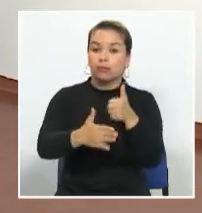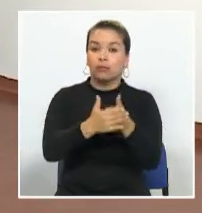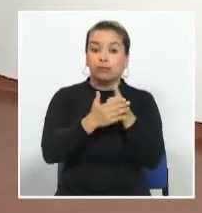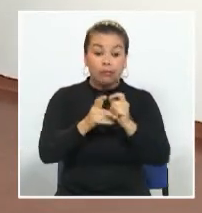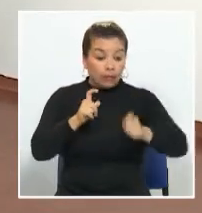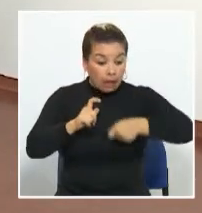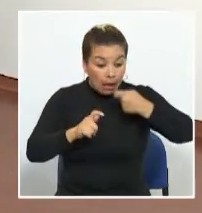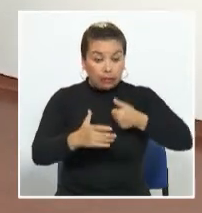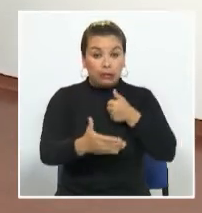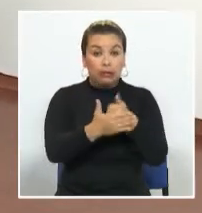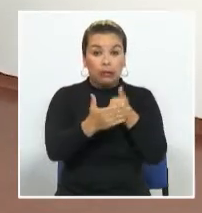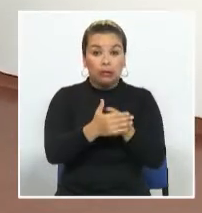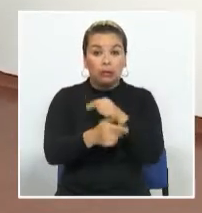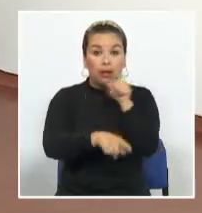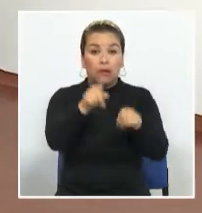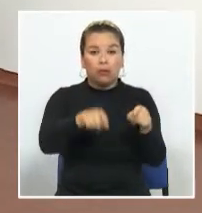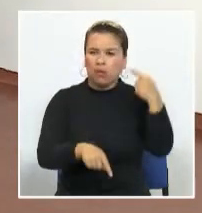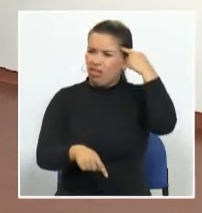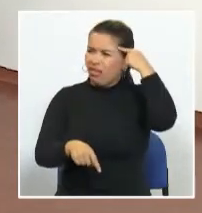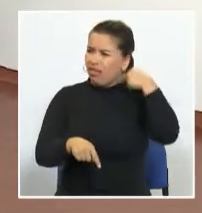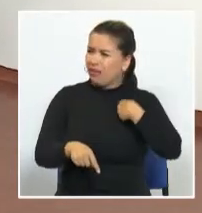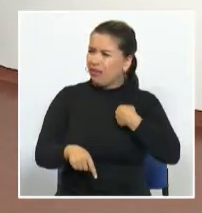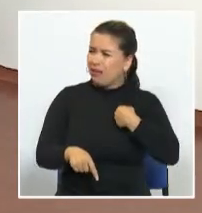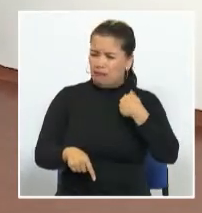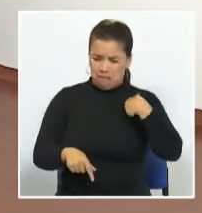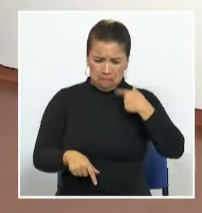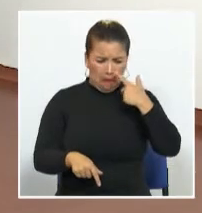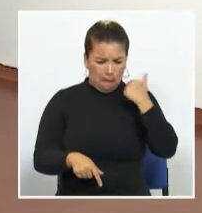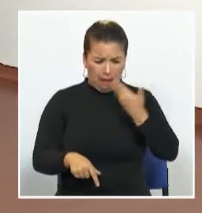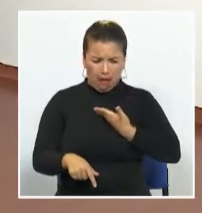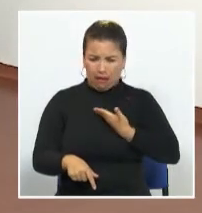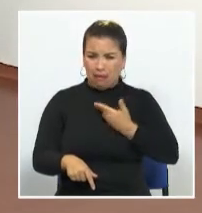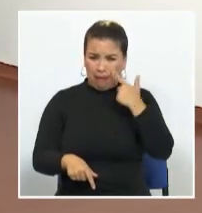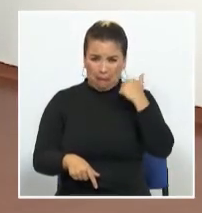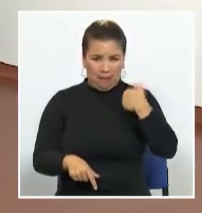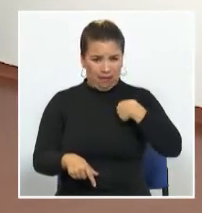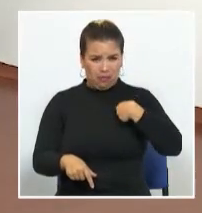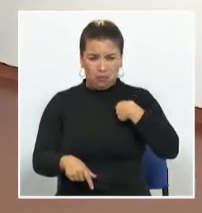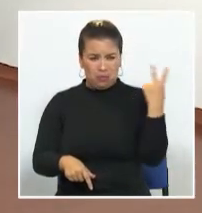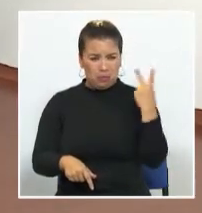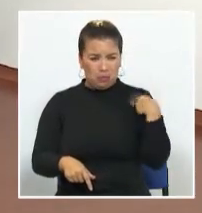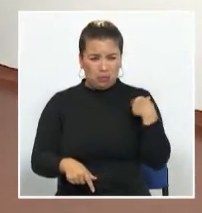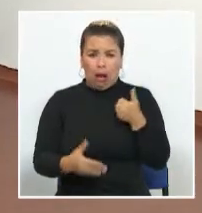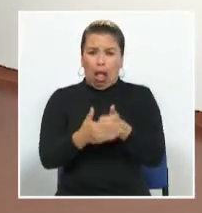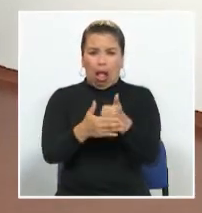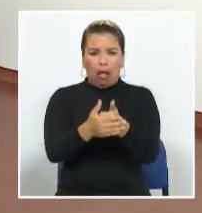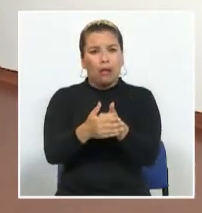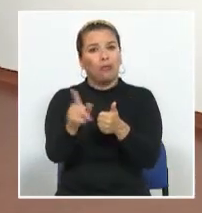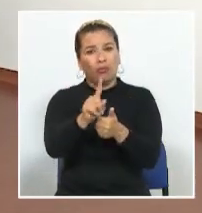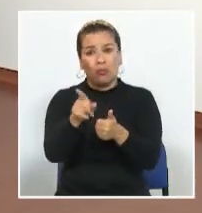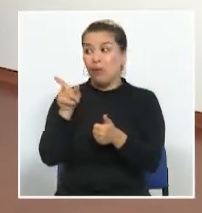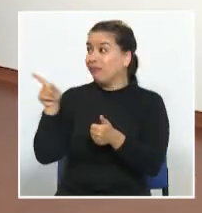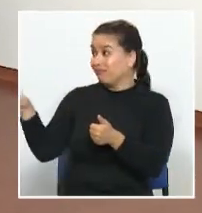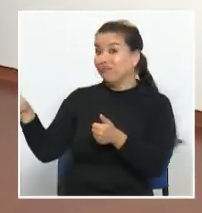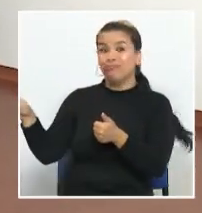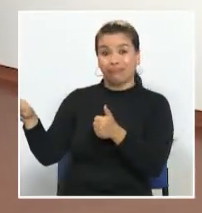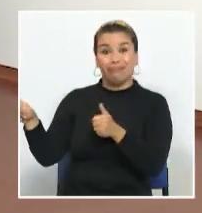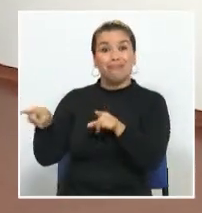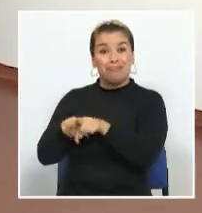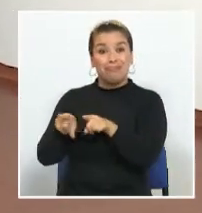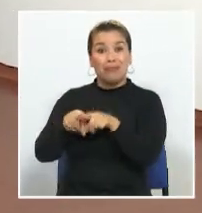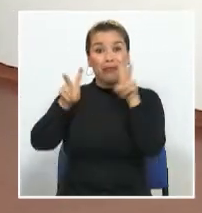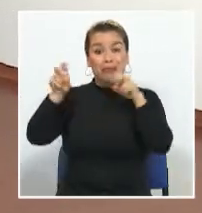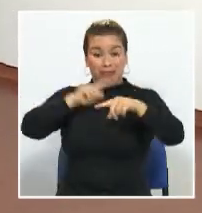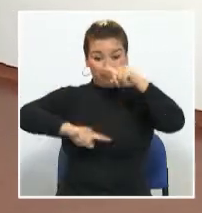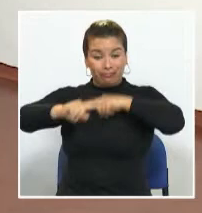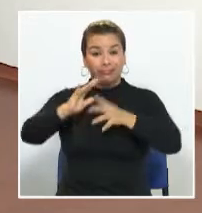un tema en el cual solo nosotros insistimos, y es importante que ustedes también se den cuenta que lo están escuchando